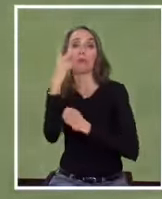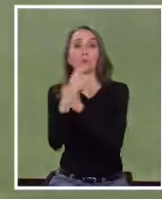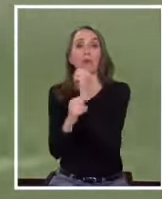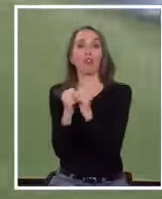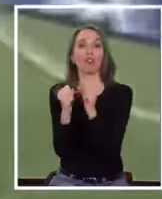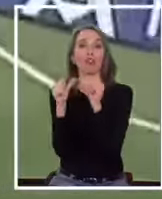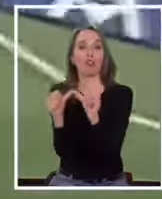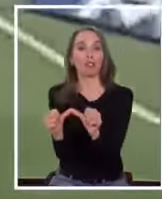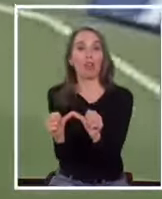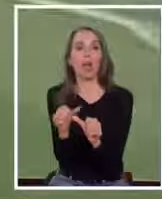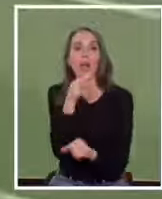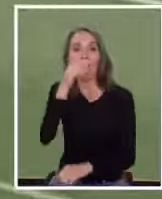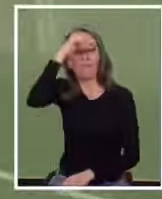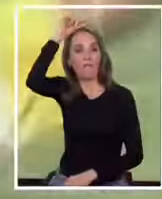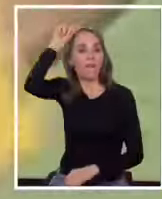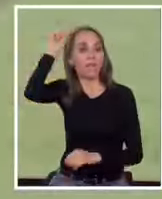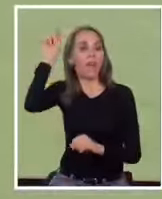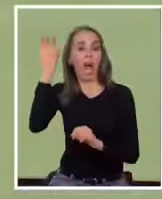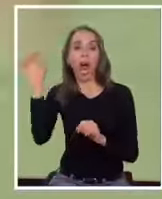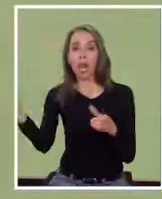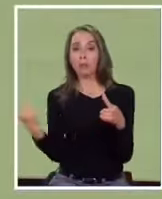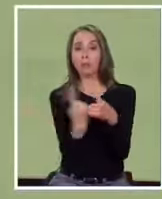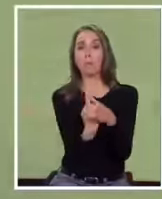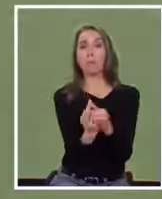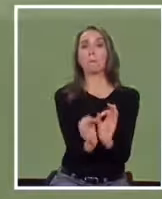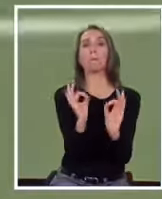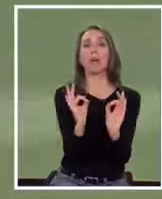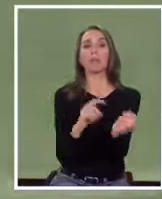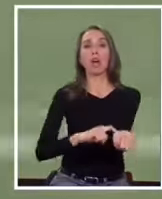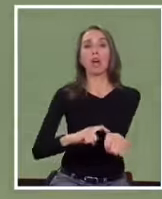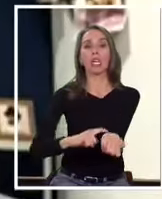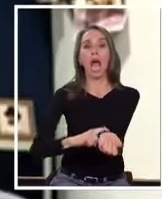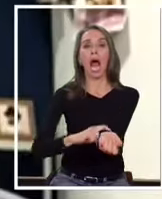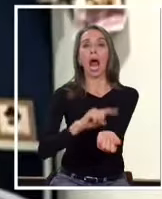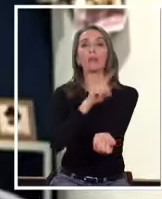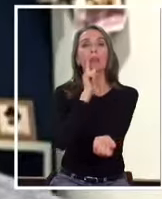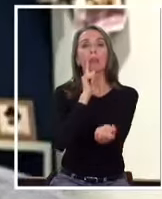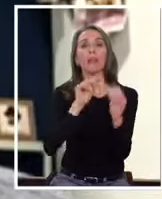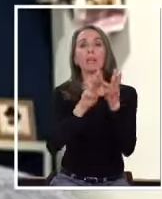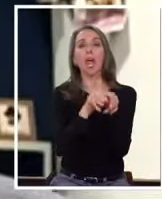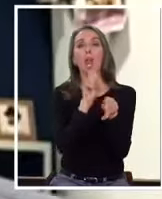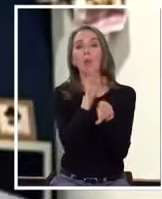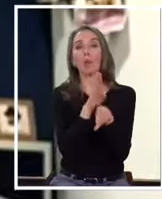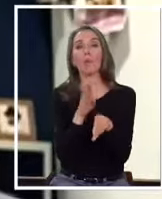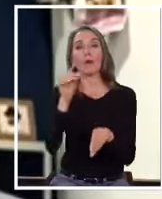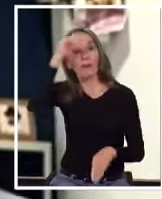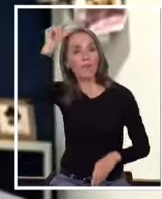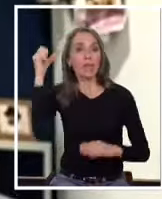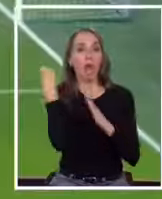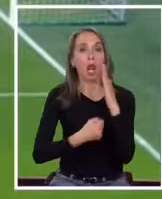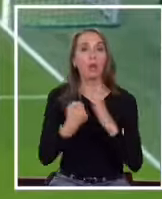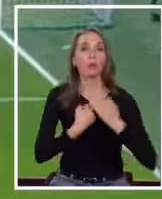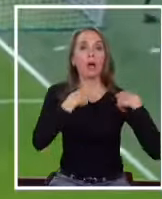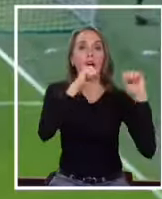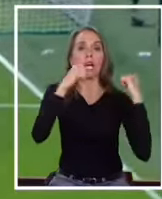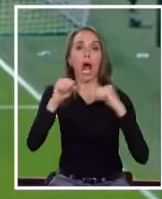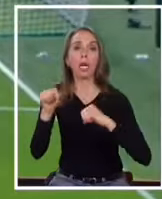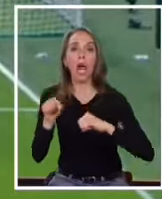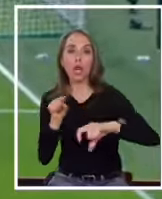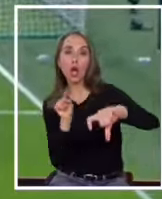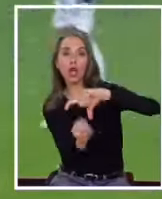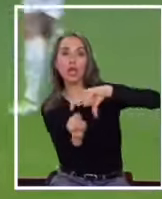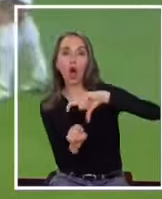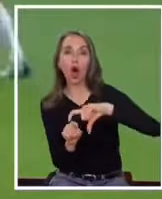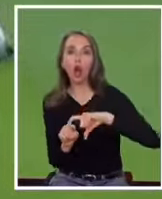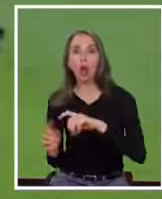2 años. Dice que Vidal calza a la perfección con el carácter del club. Arturo es un tipo, un luchador, un ganador, tiene gol,